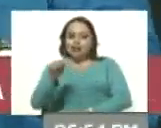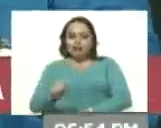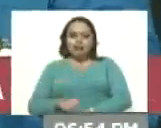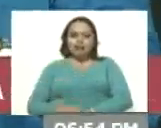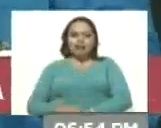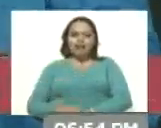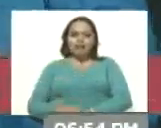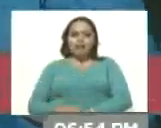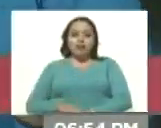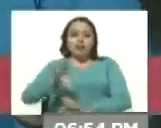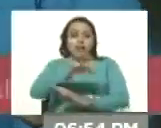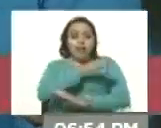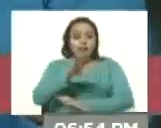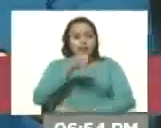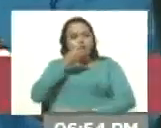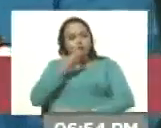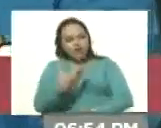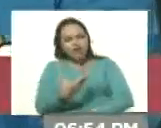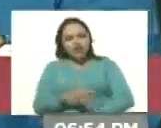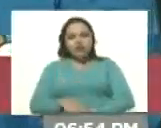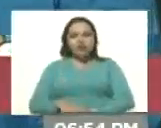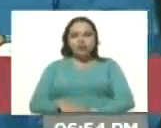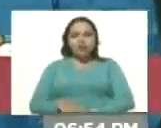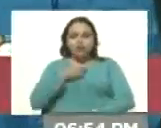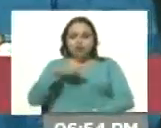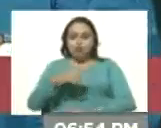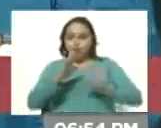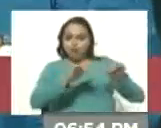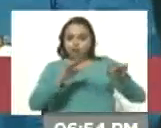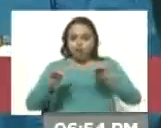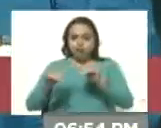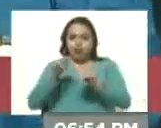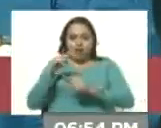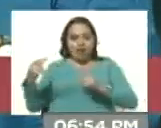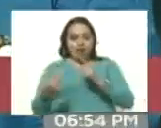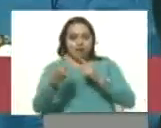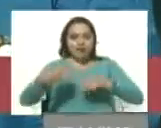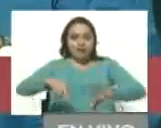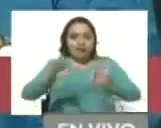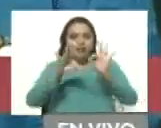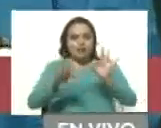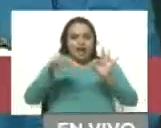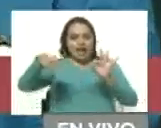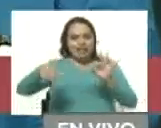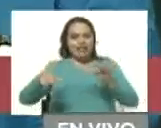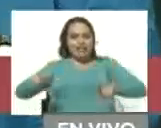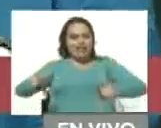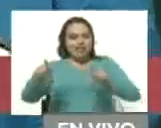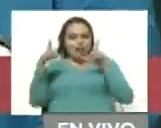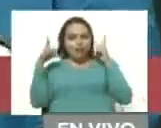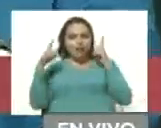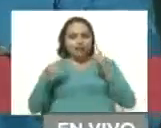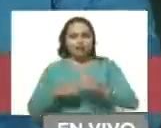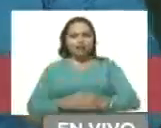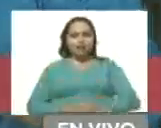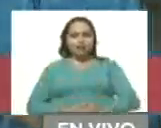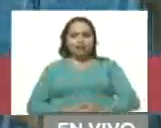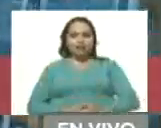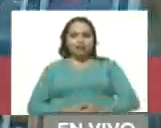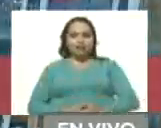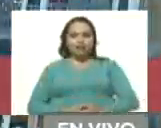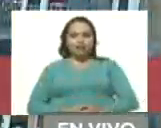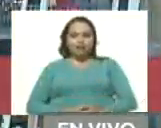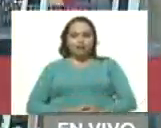amos con este tema muy bonito por cierto nos despedimos en nuestro programa especial de 360 en vivo y en directo desde la guaira hasta la